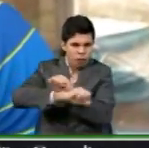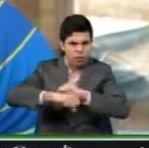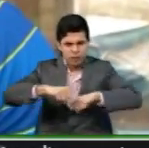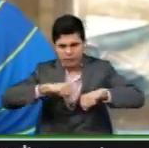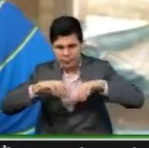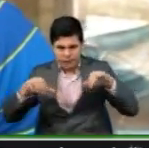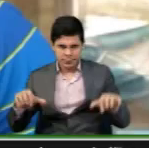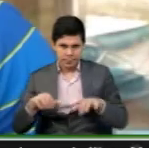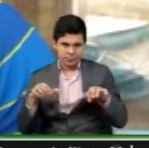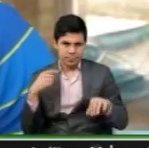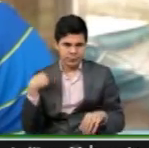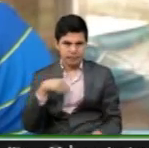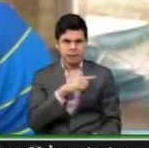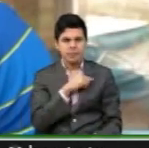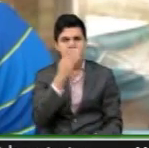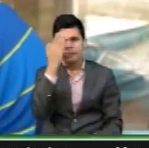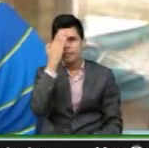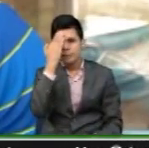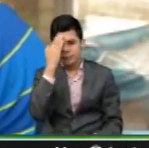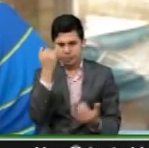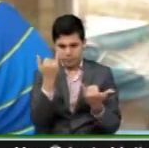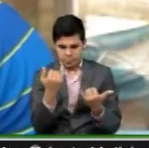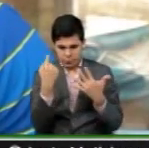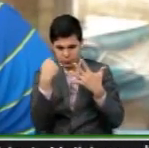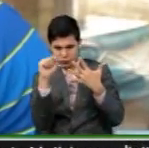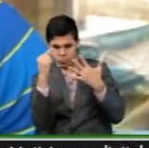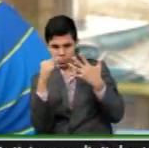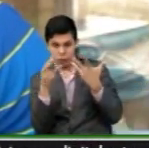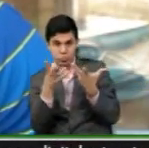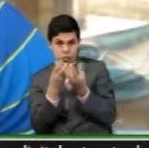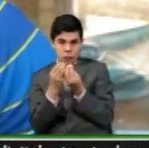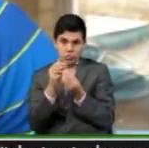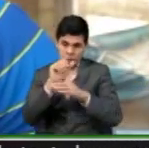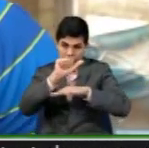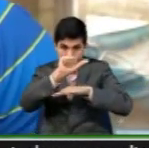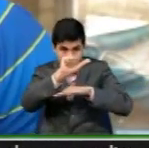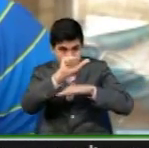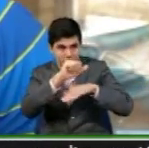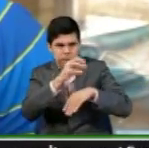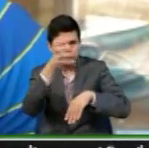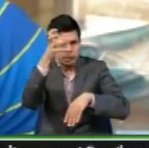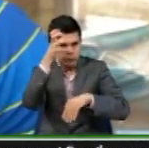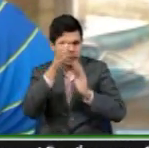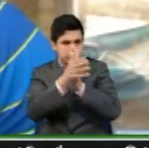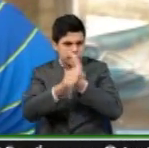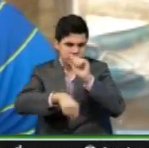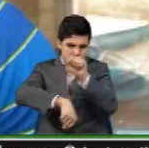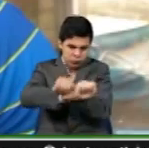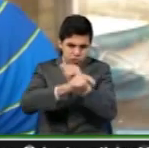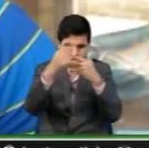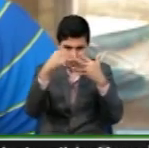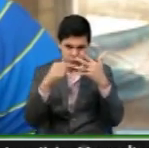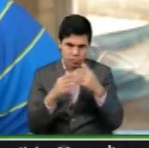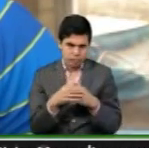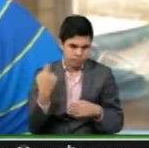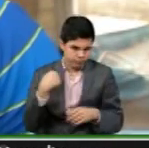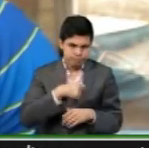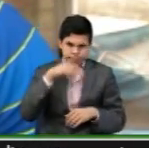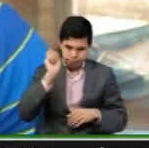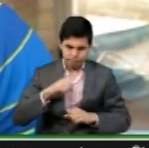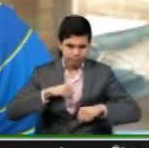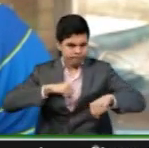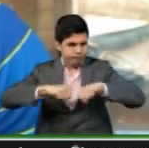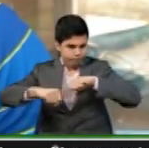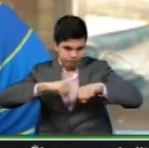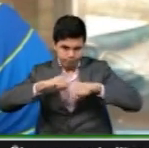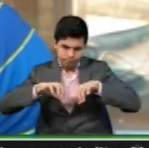sabemos de que los equipos de la tiene muy buen pie hay que ser prevenidos con